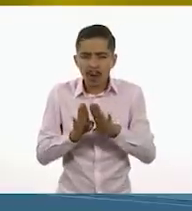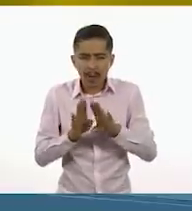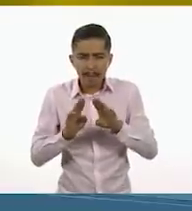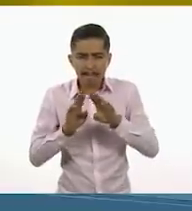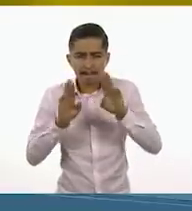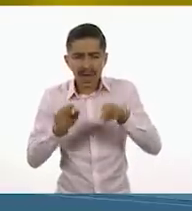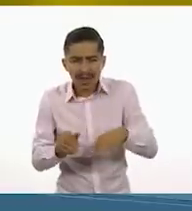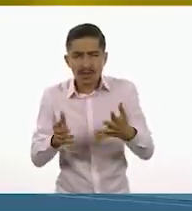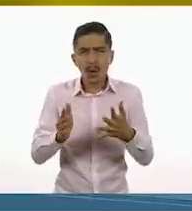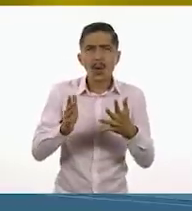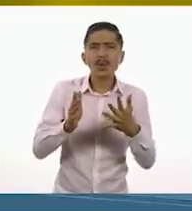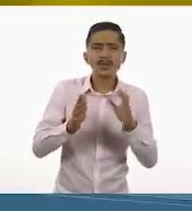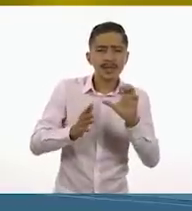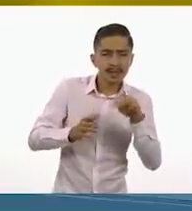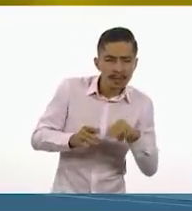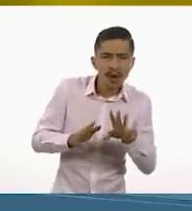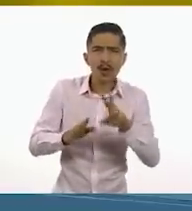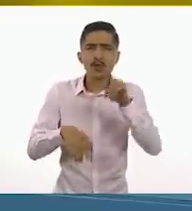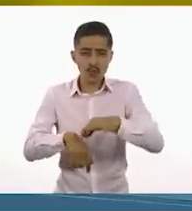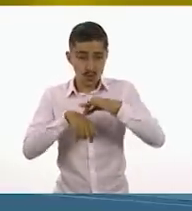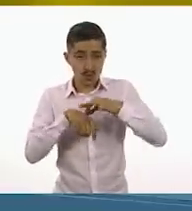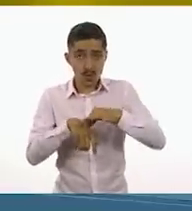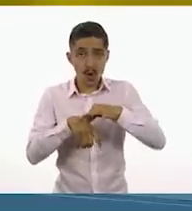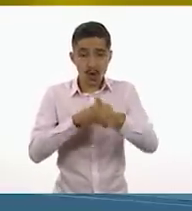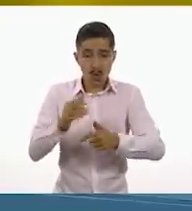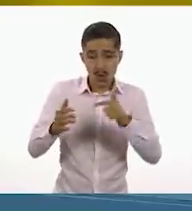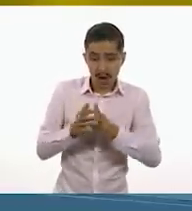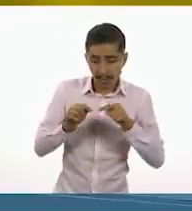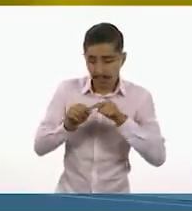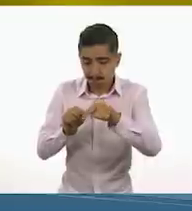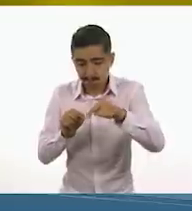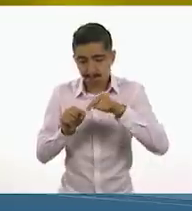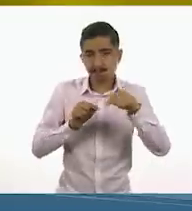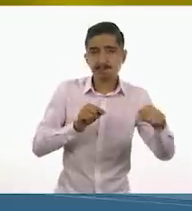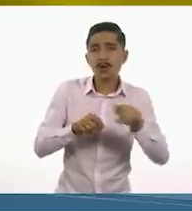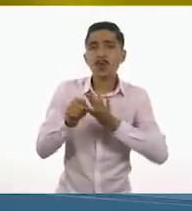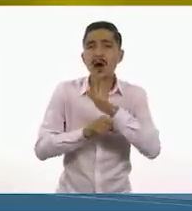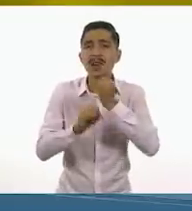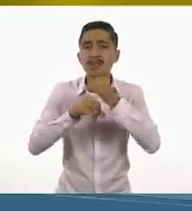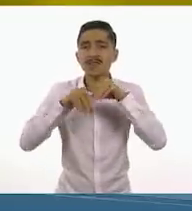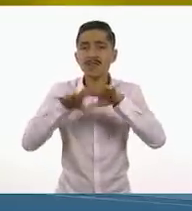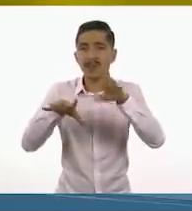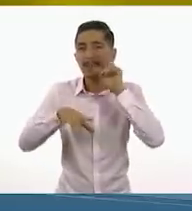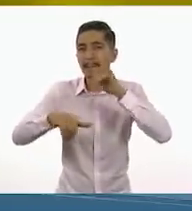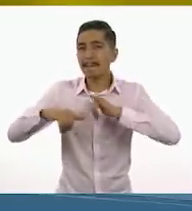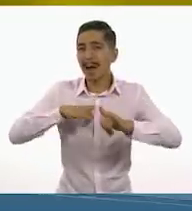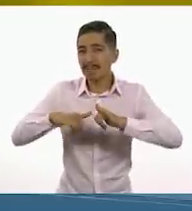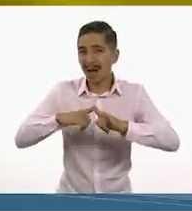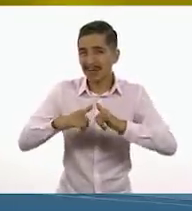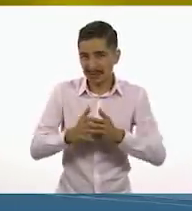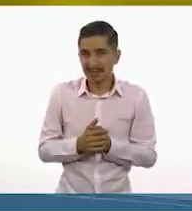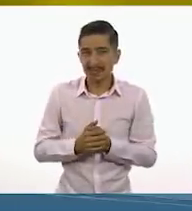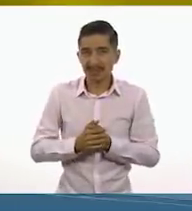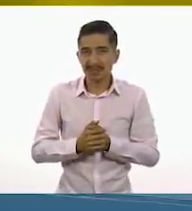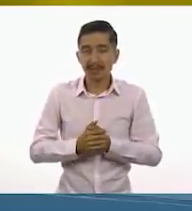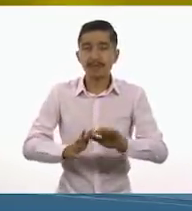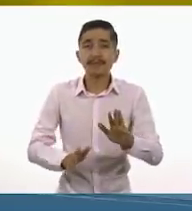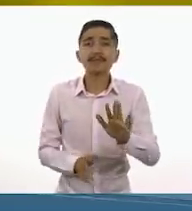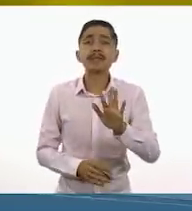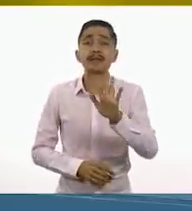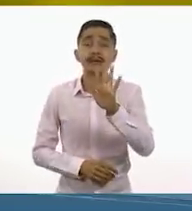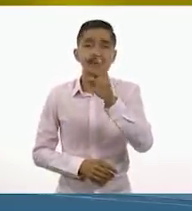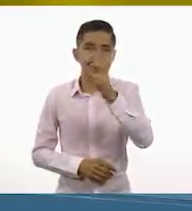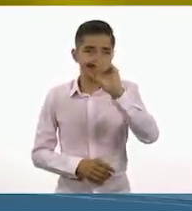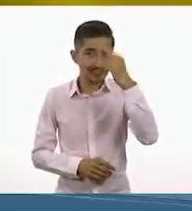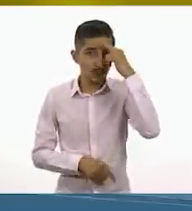estado midiendo distancias reales entre lugares a partir de la información que nos proporcionan los mapas. Para esto, no sé también